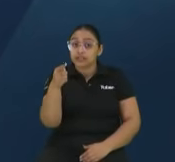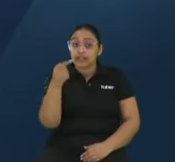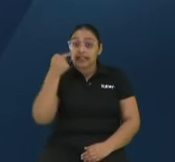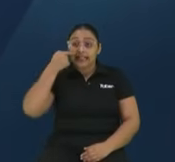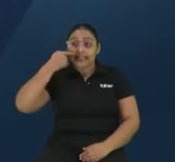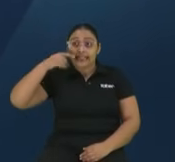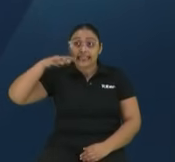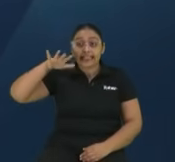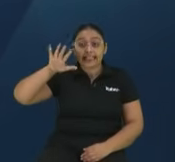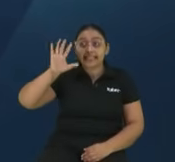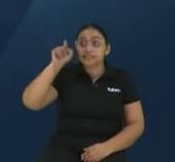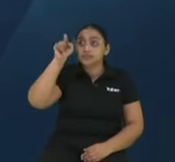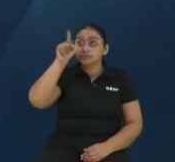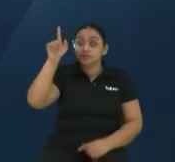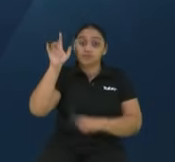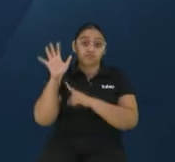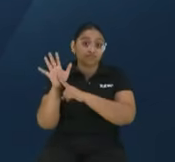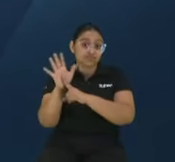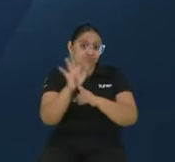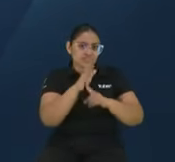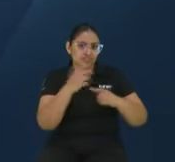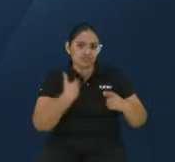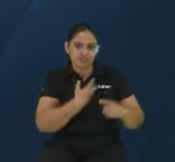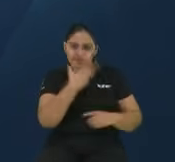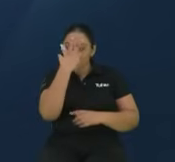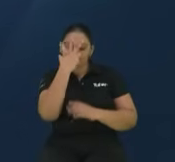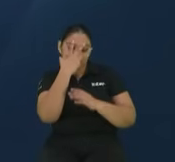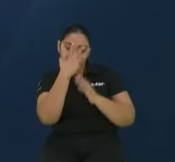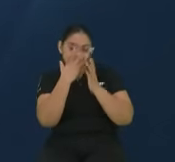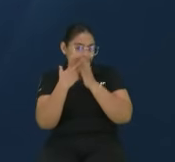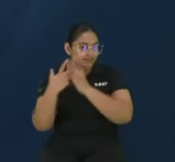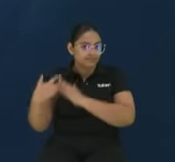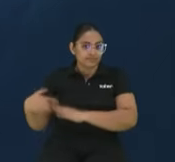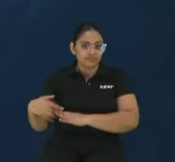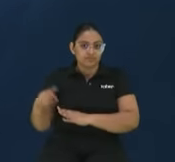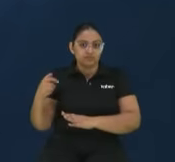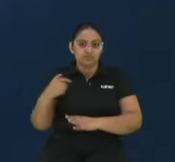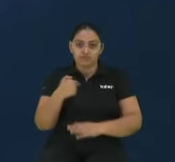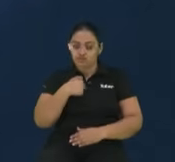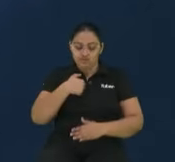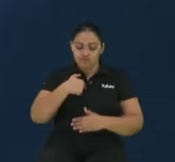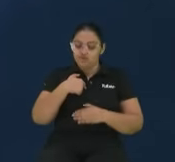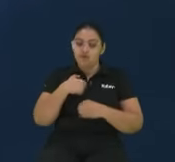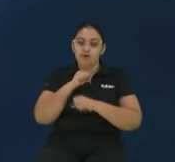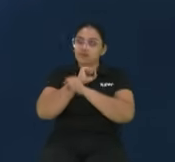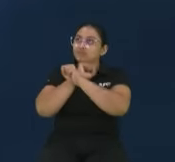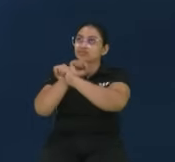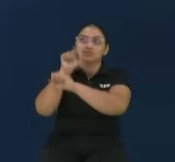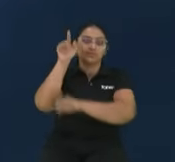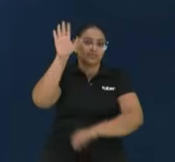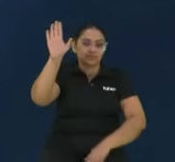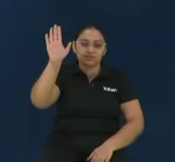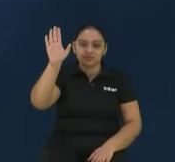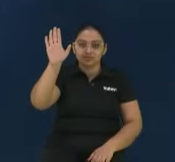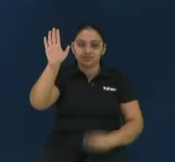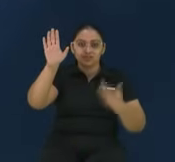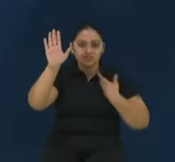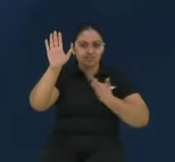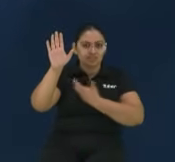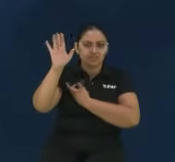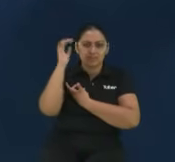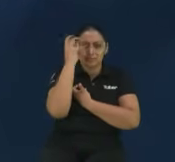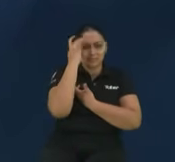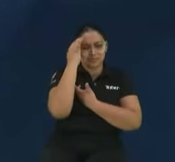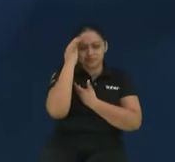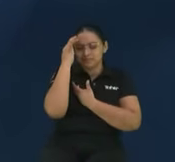nuestro señor ni de mí preso suyo sino participa de las aflicciones por el Evangelio